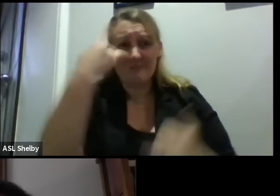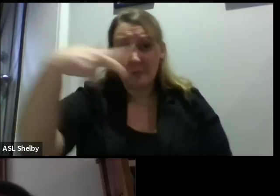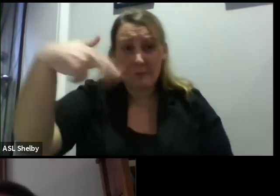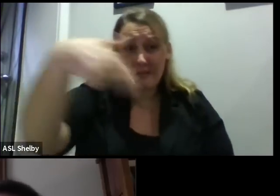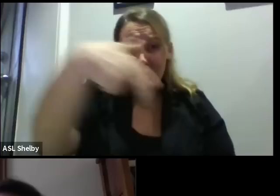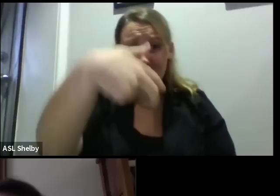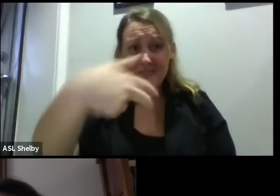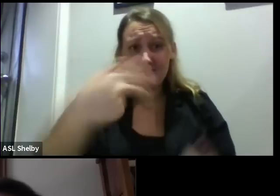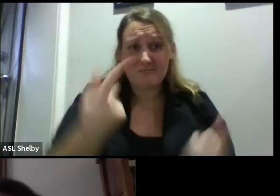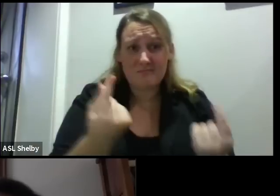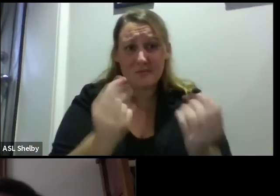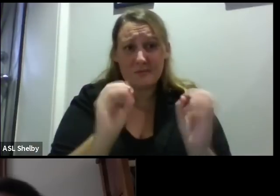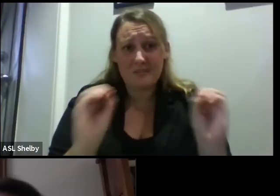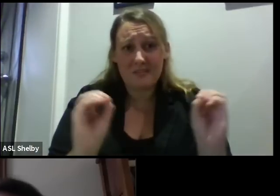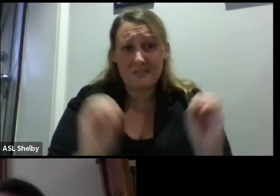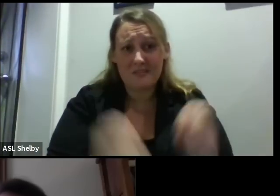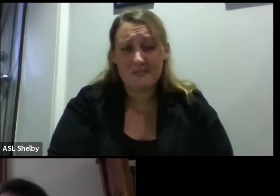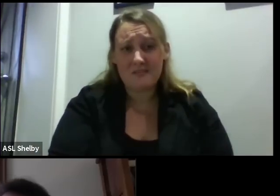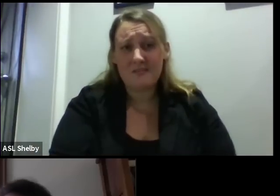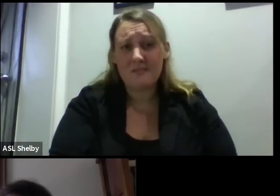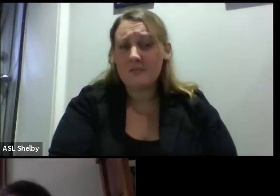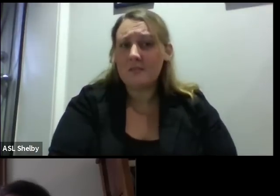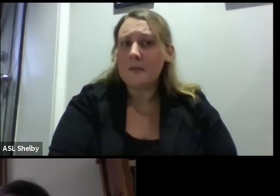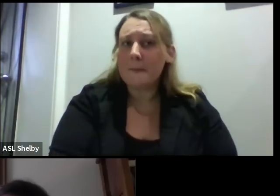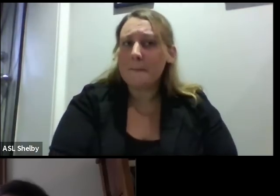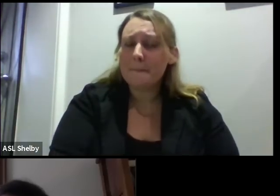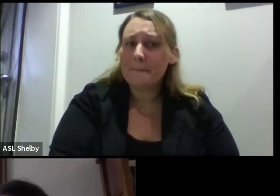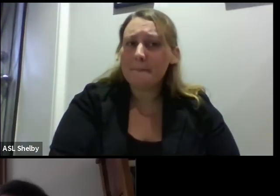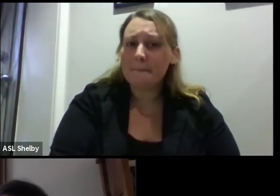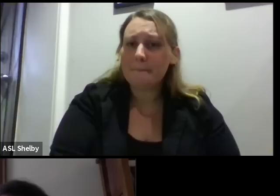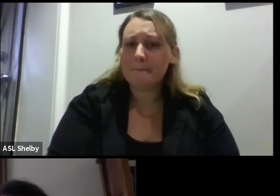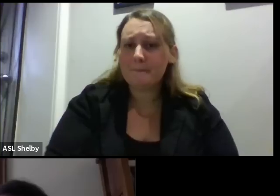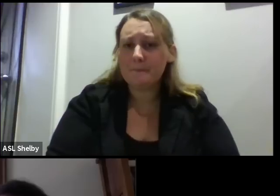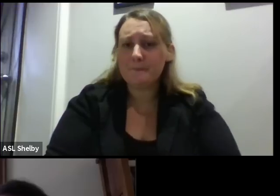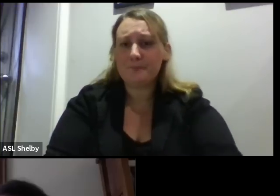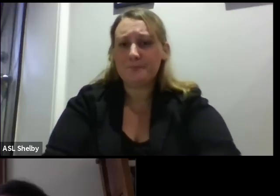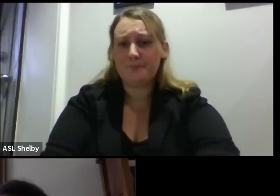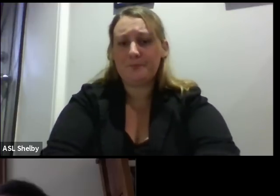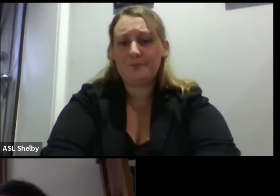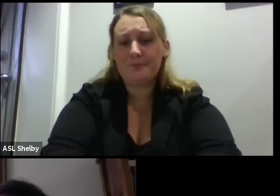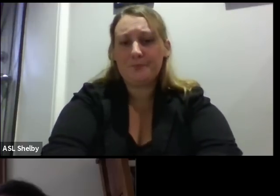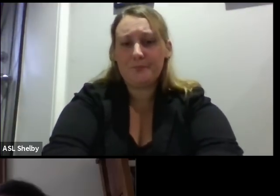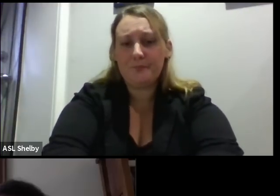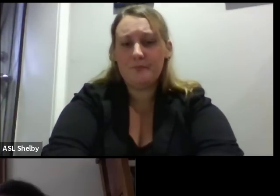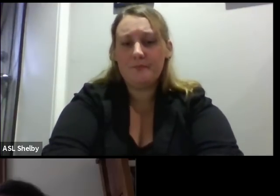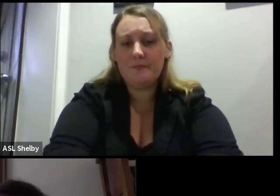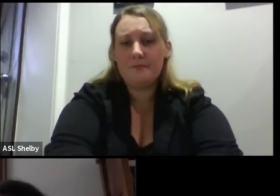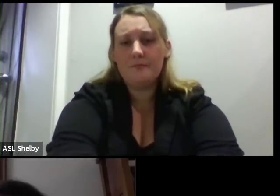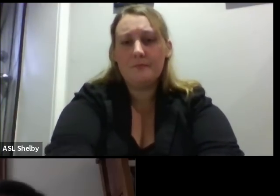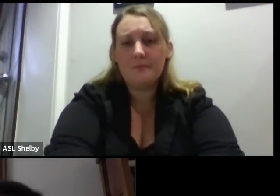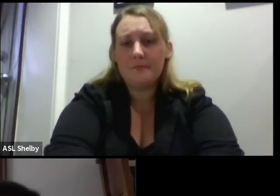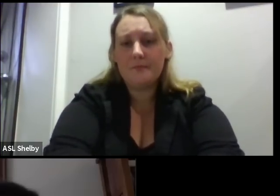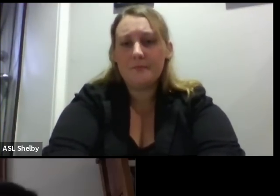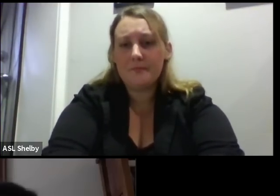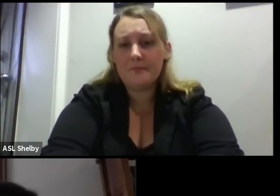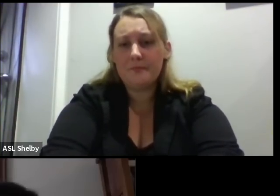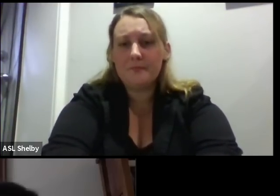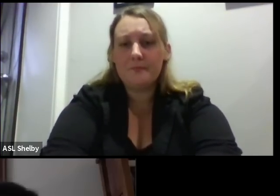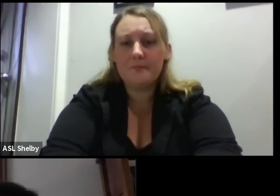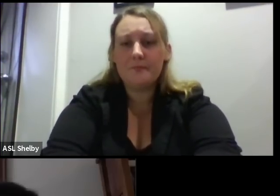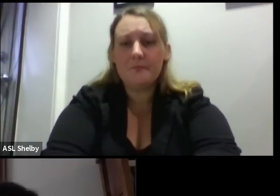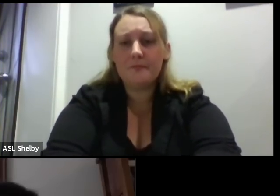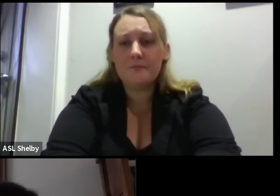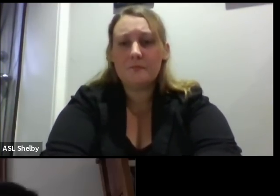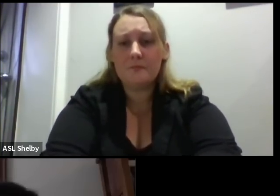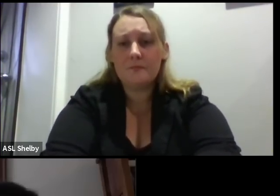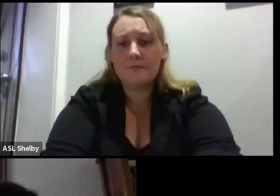También resaltando las vidas que hemos perdido de mujeres trans que también en el pasado hicieron trabajo sexual, pero se convirtieron en